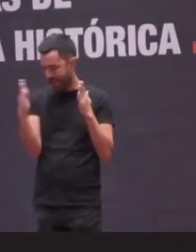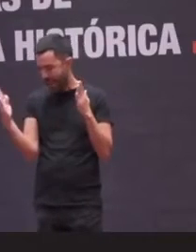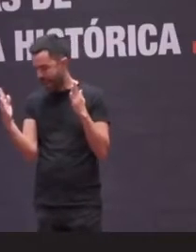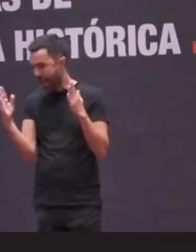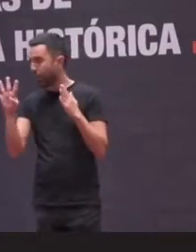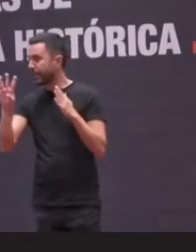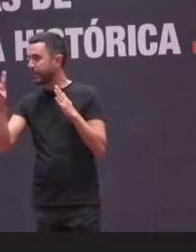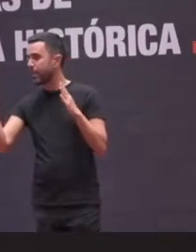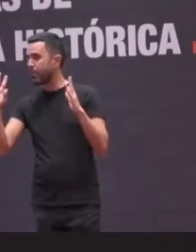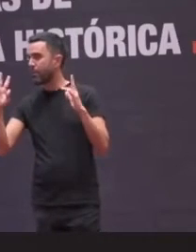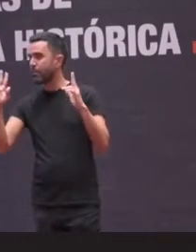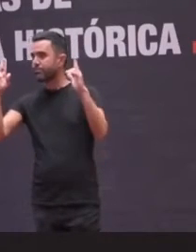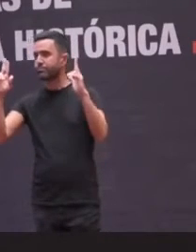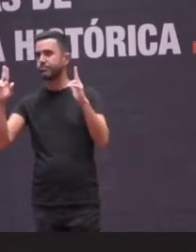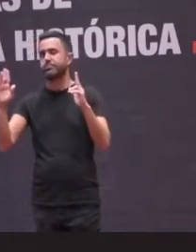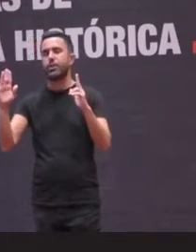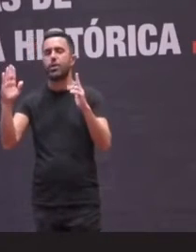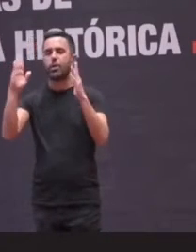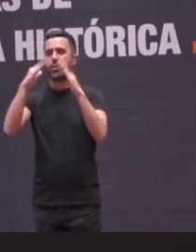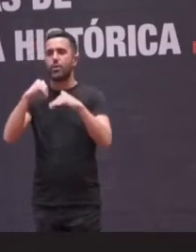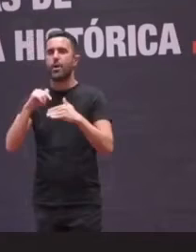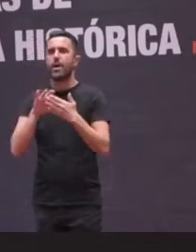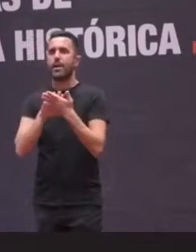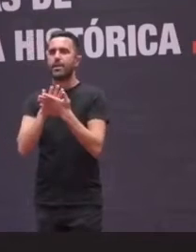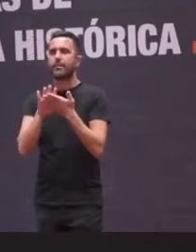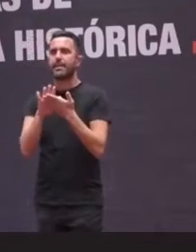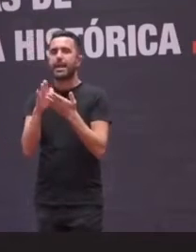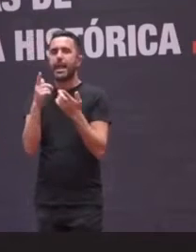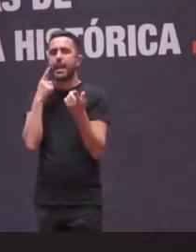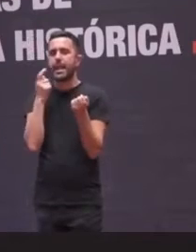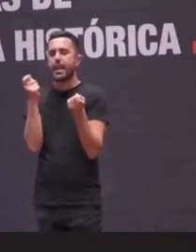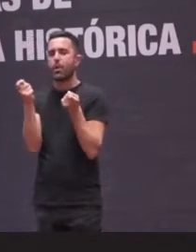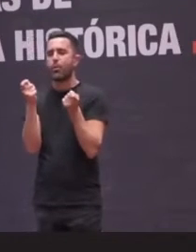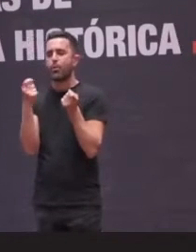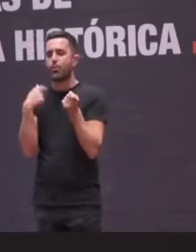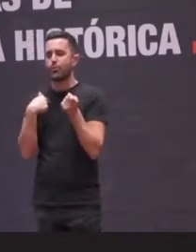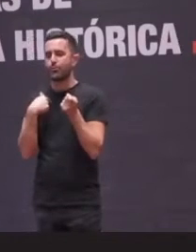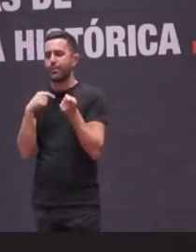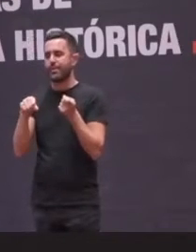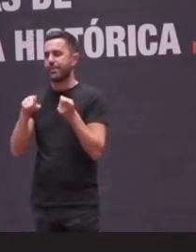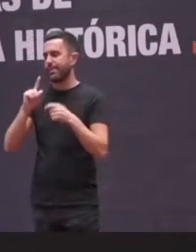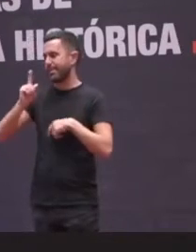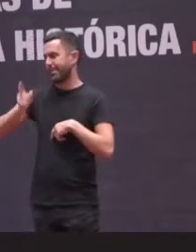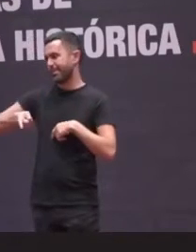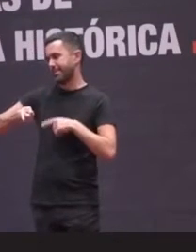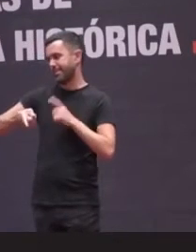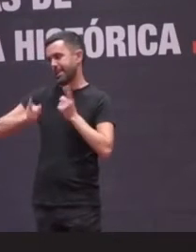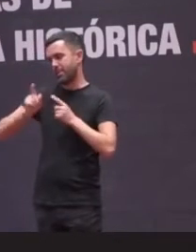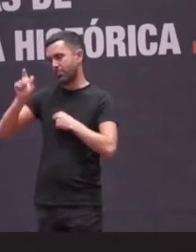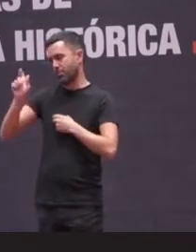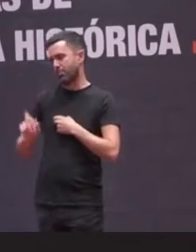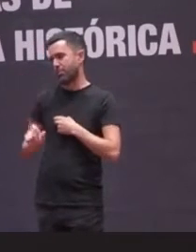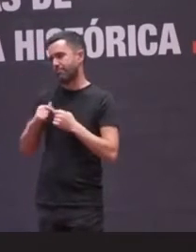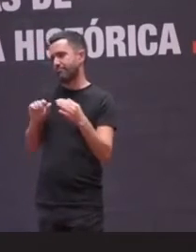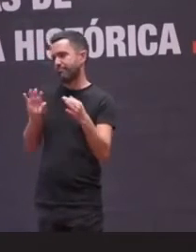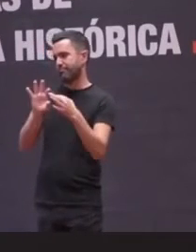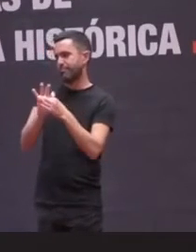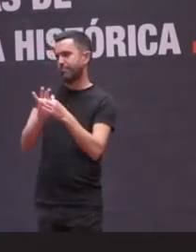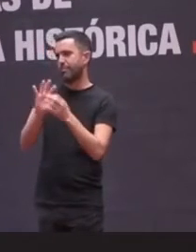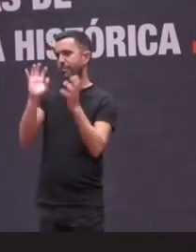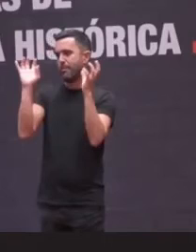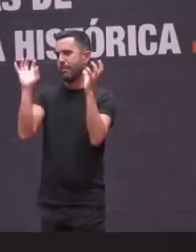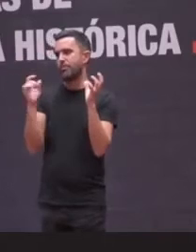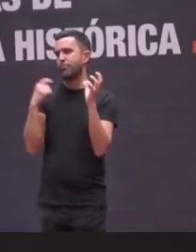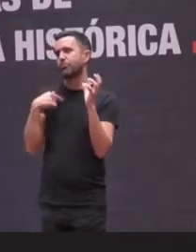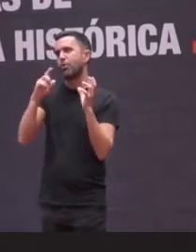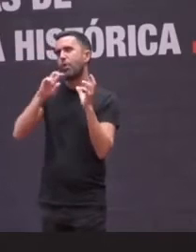haber prácticamente referencias aos negocios do dictador en relación co Pazo, máis alá das obras que se